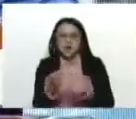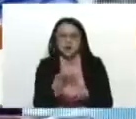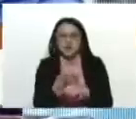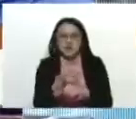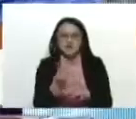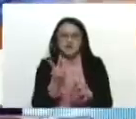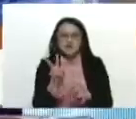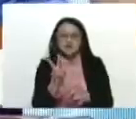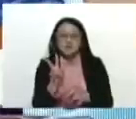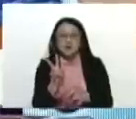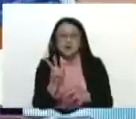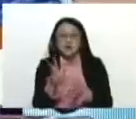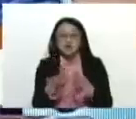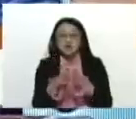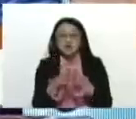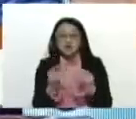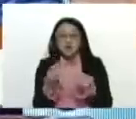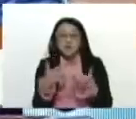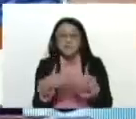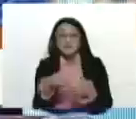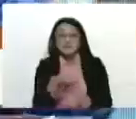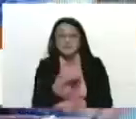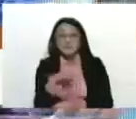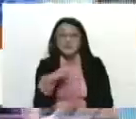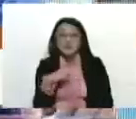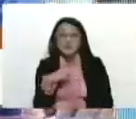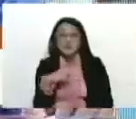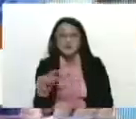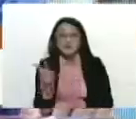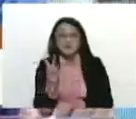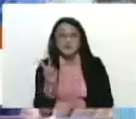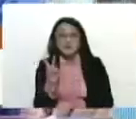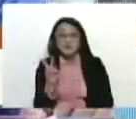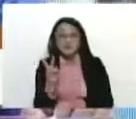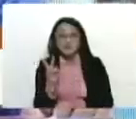estaba privatizándose todo todo